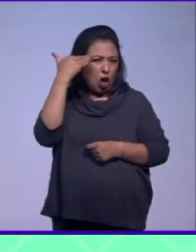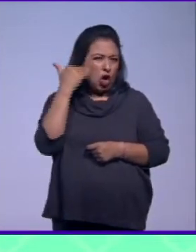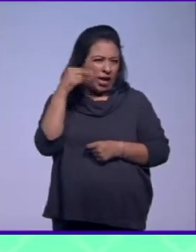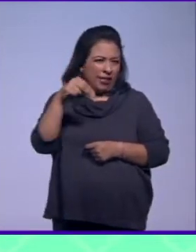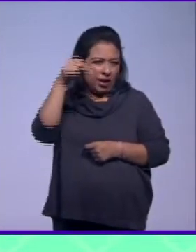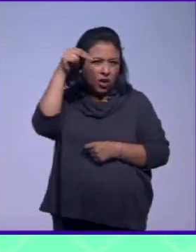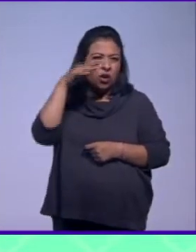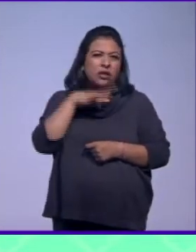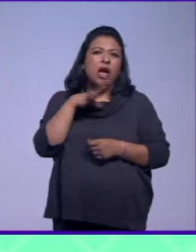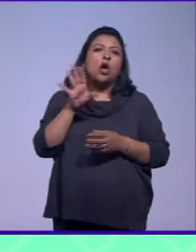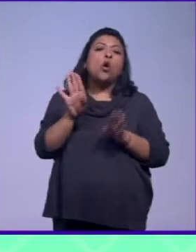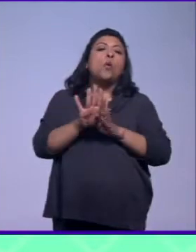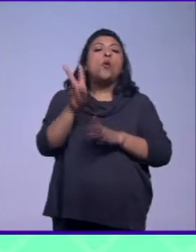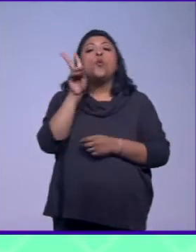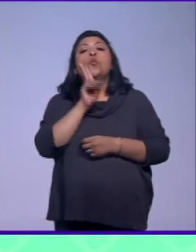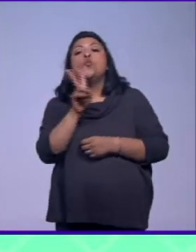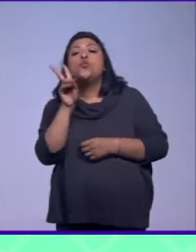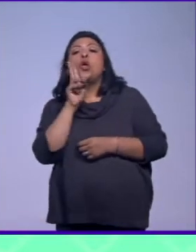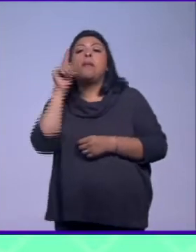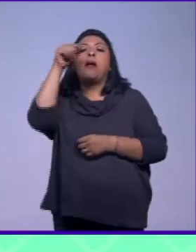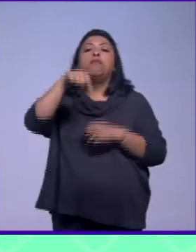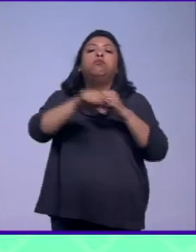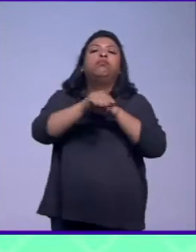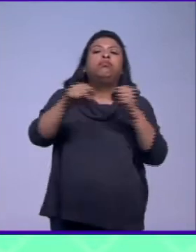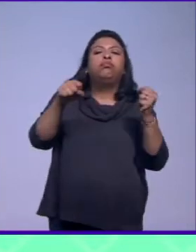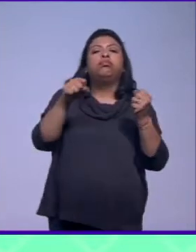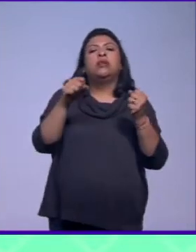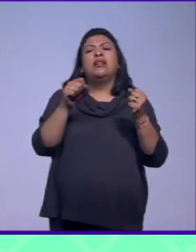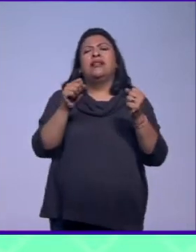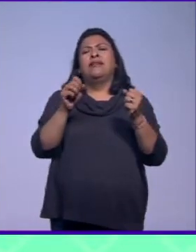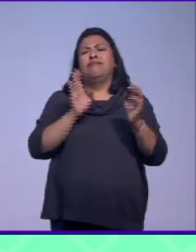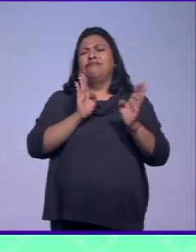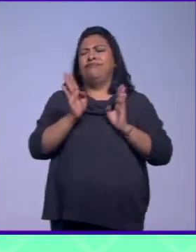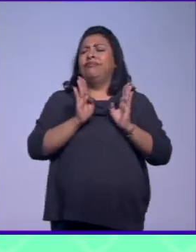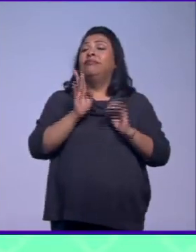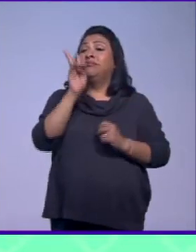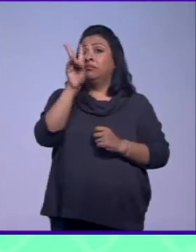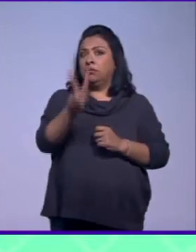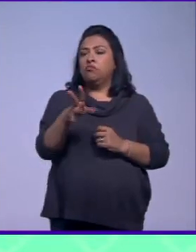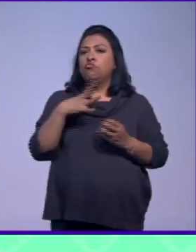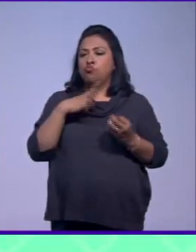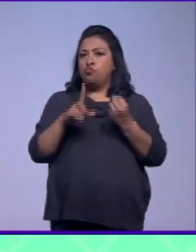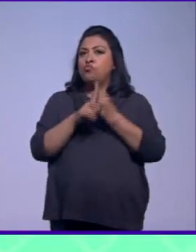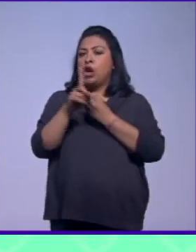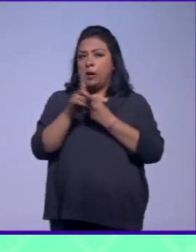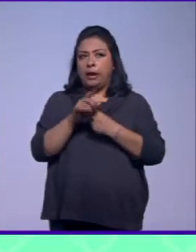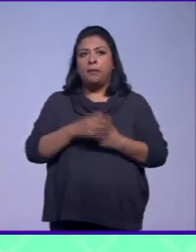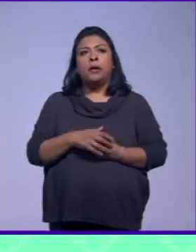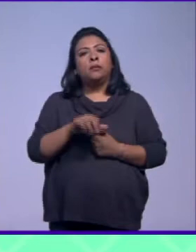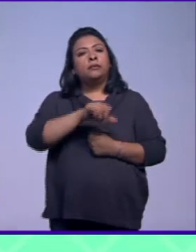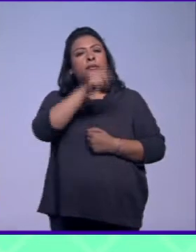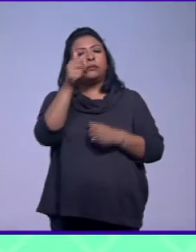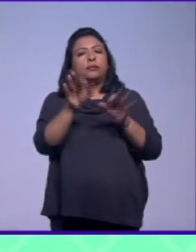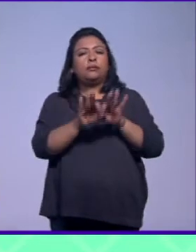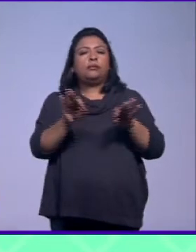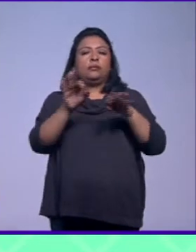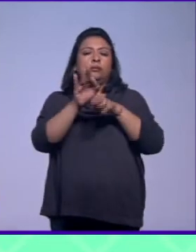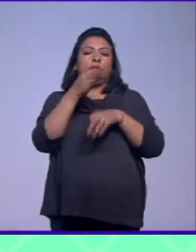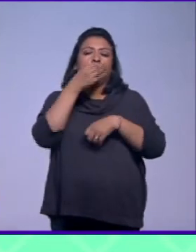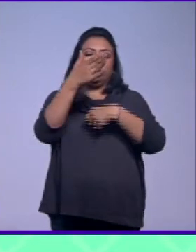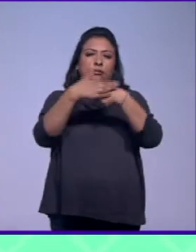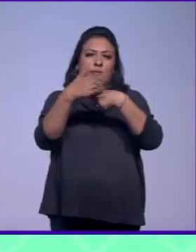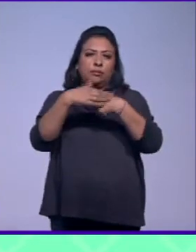y estos experimentos balísticos y militares y nucleares pues sí es una desestabilización algo también importante que anunció